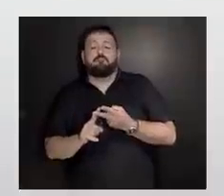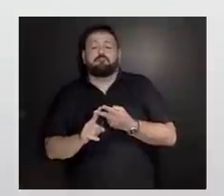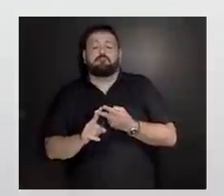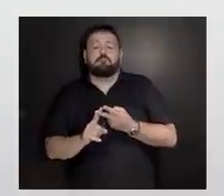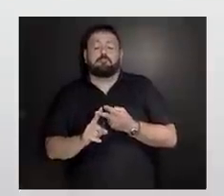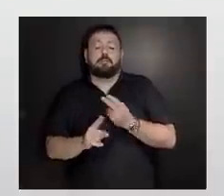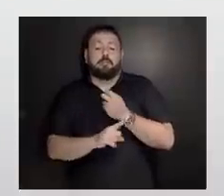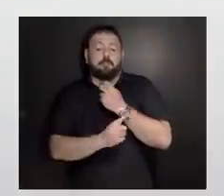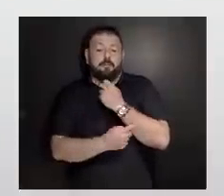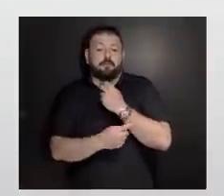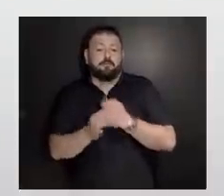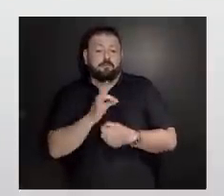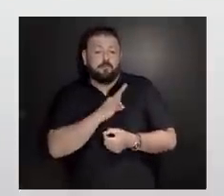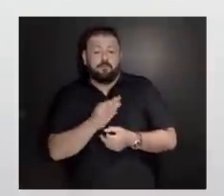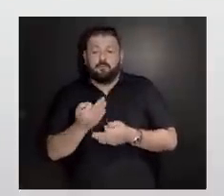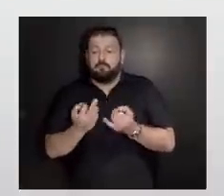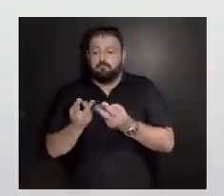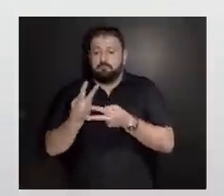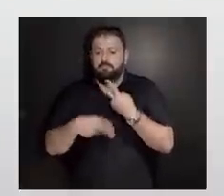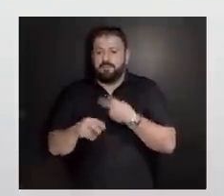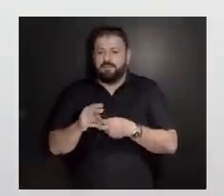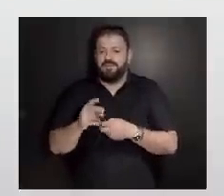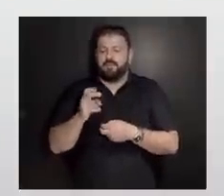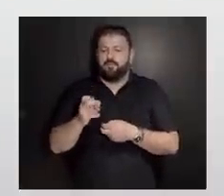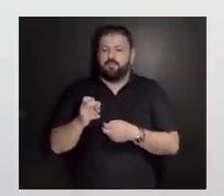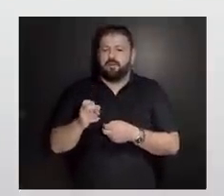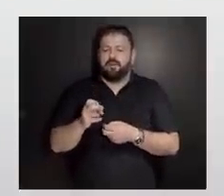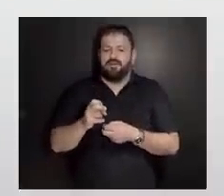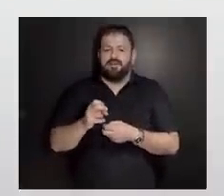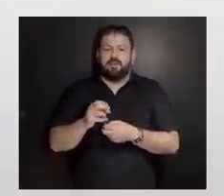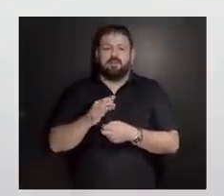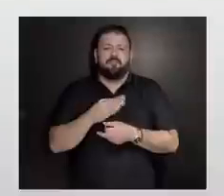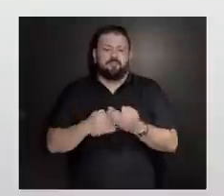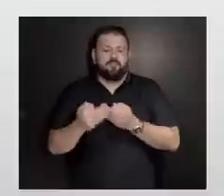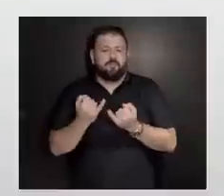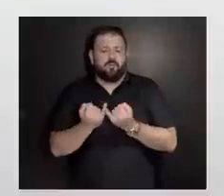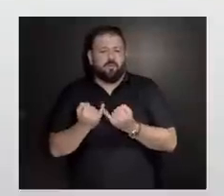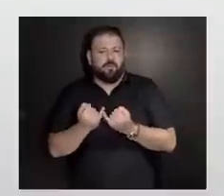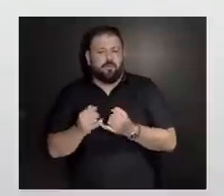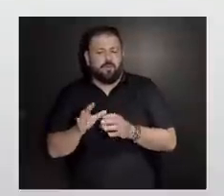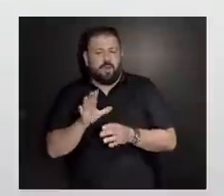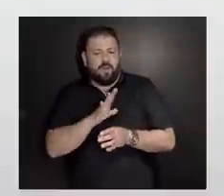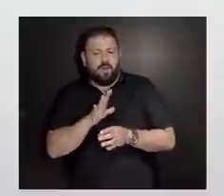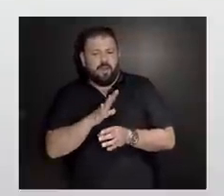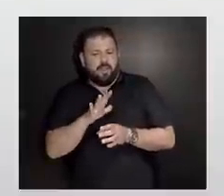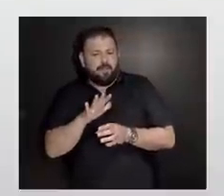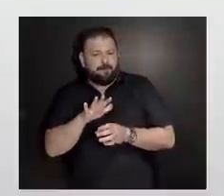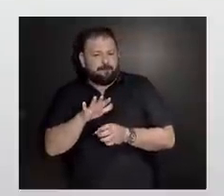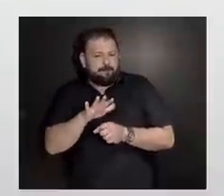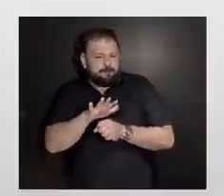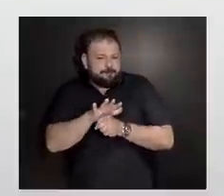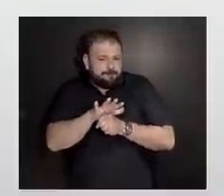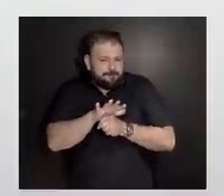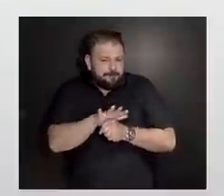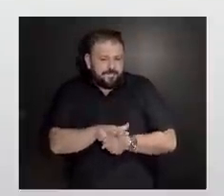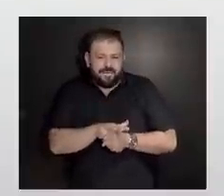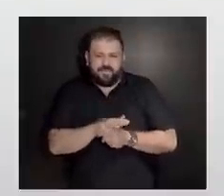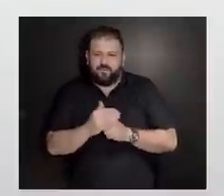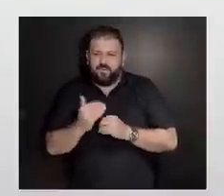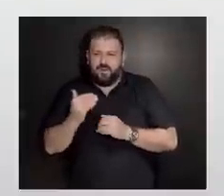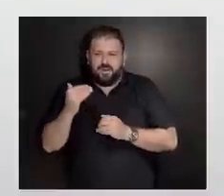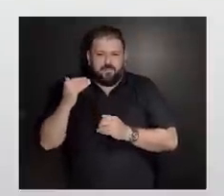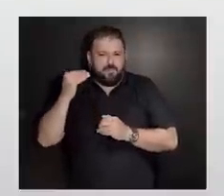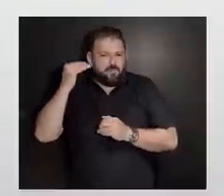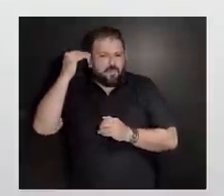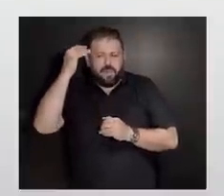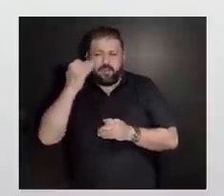cetoacidosis, puede haber preeclampsia, que es esta presión elevada, muy alta, la presión arterial muy elevada y que incluso